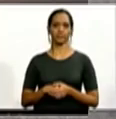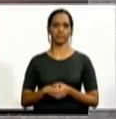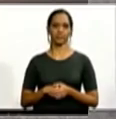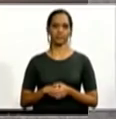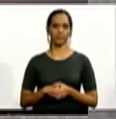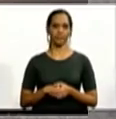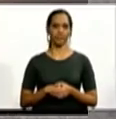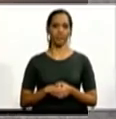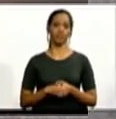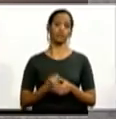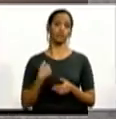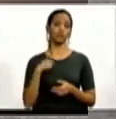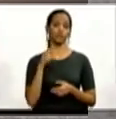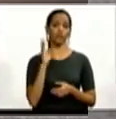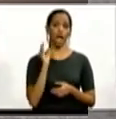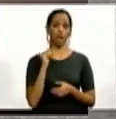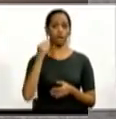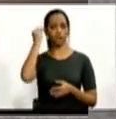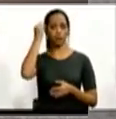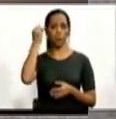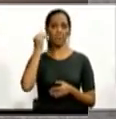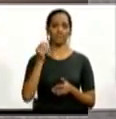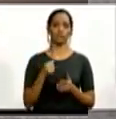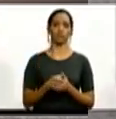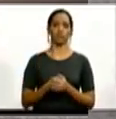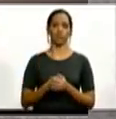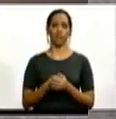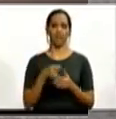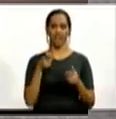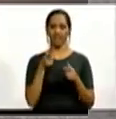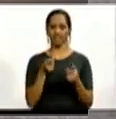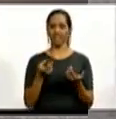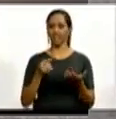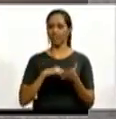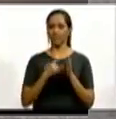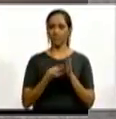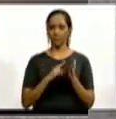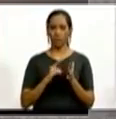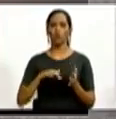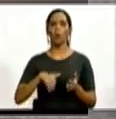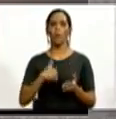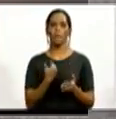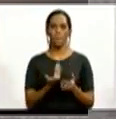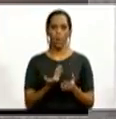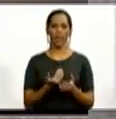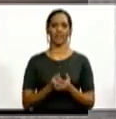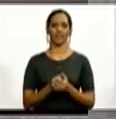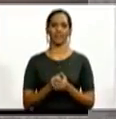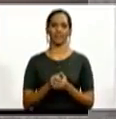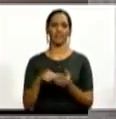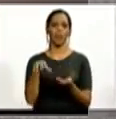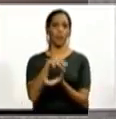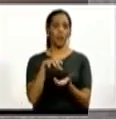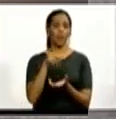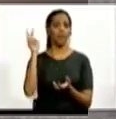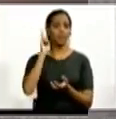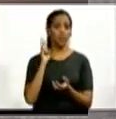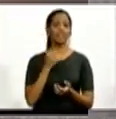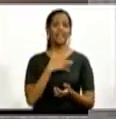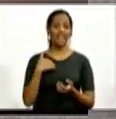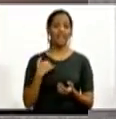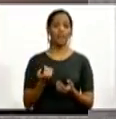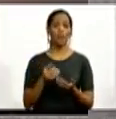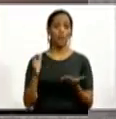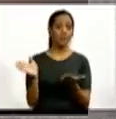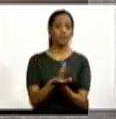Los pelos. Me refiero. Y yo creo que esas indefiniciones al final nos puede traer consecuencias a los venezolanos que queremos una salida.